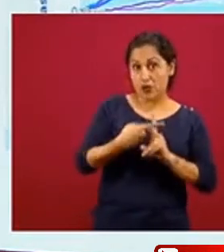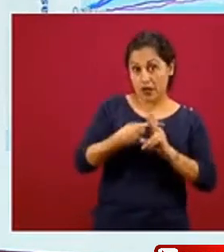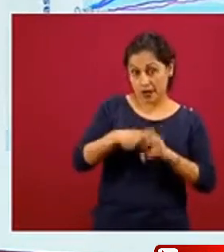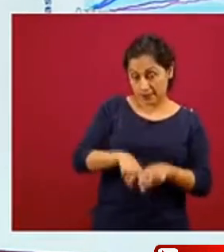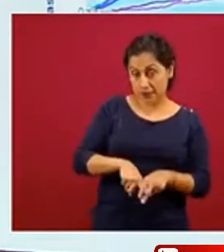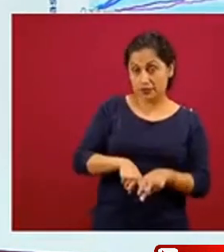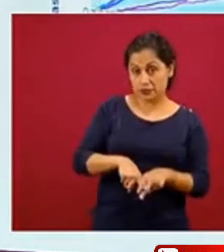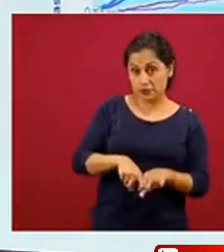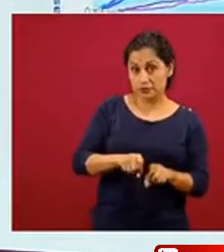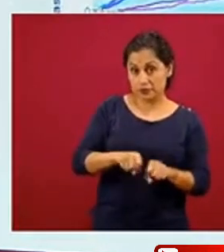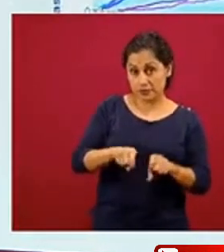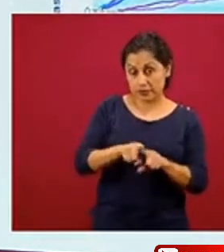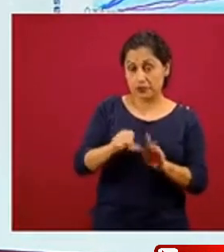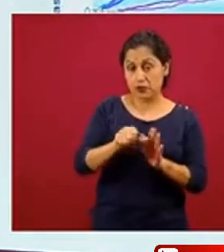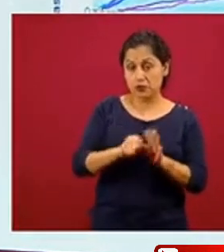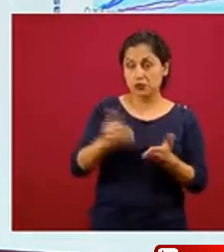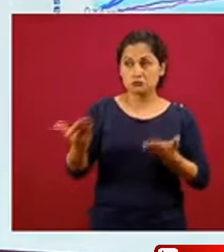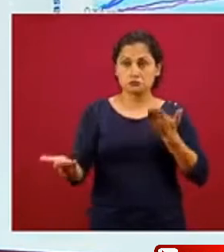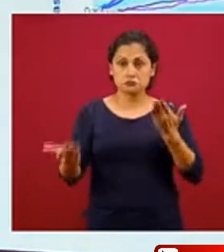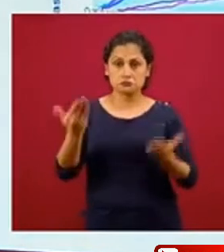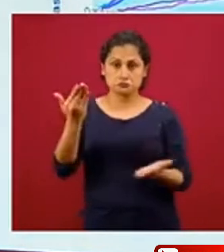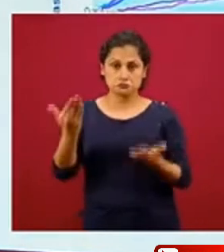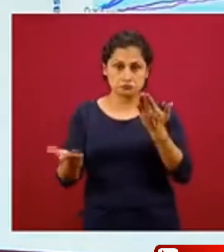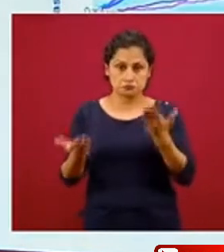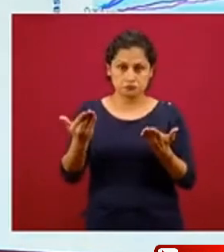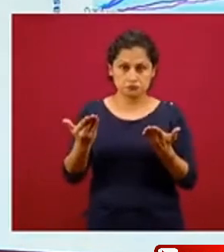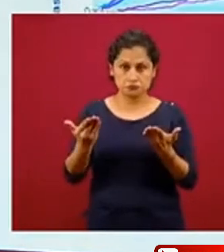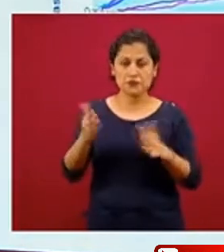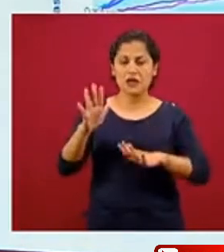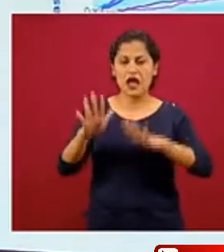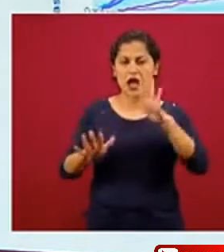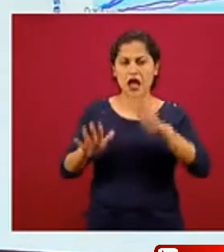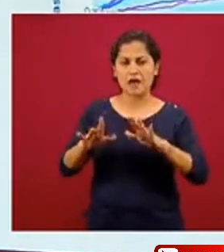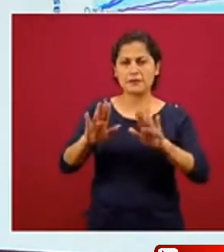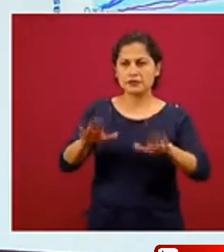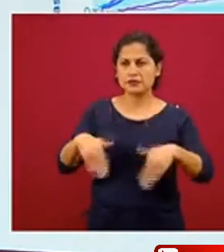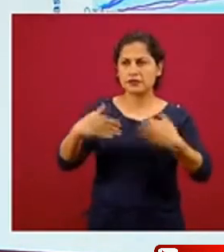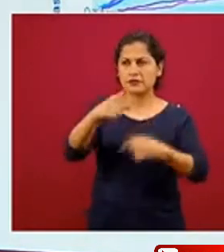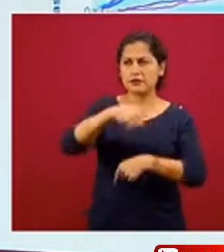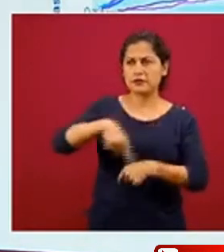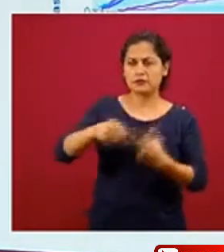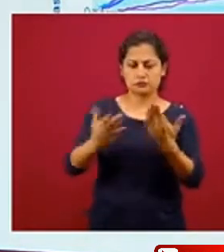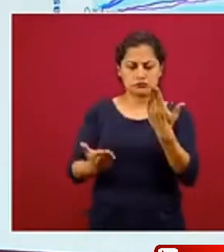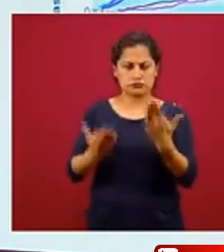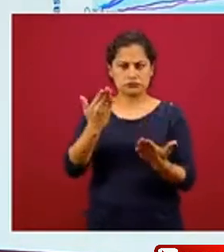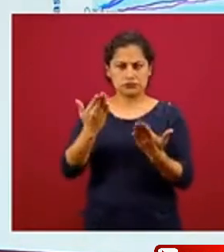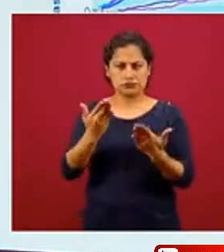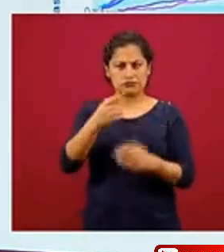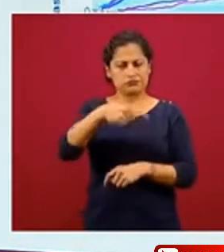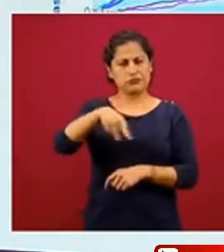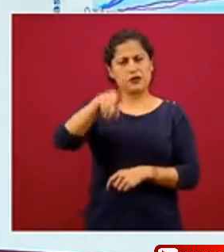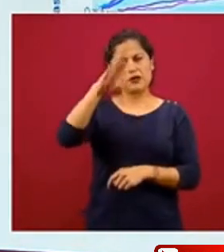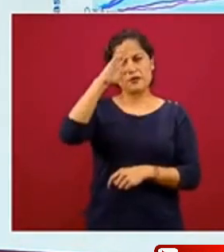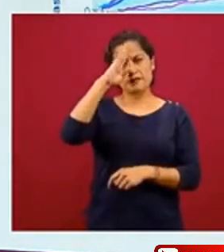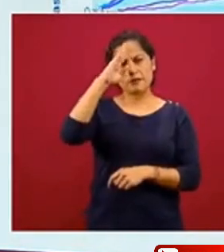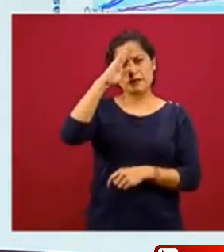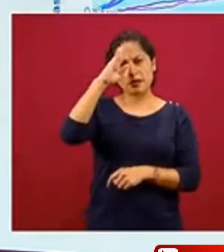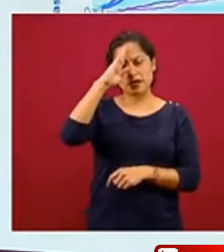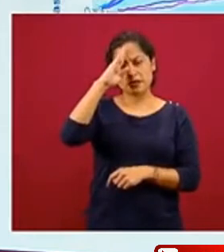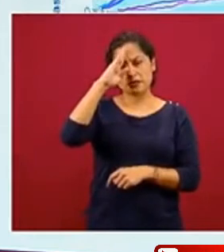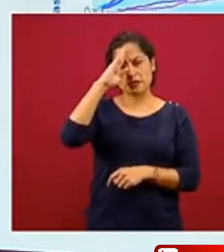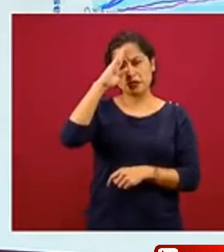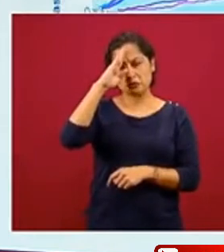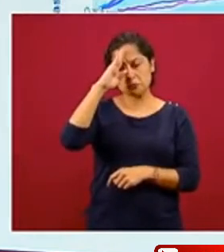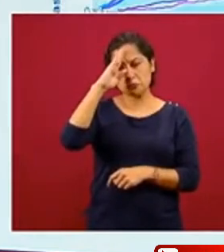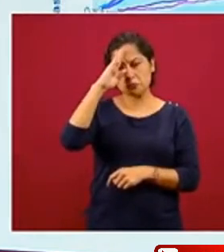países. Ya han surgido algunas comparaciones, lo que nos hace pensar que la sociedad mexicana tiene una referencia sobre lo que